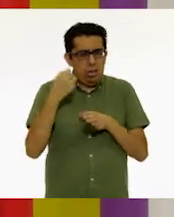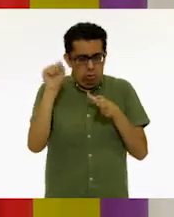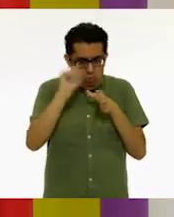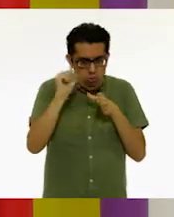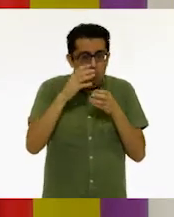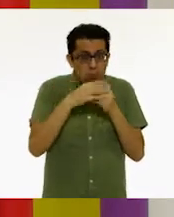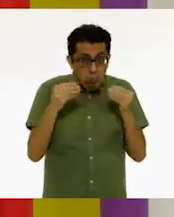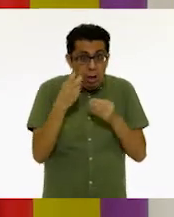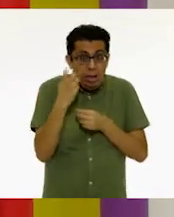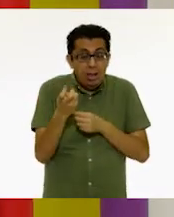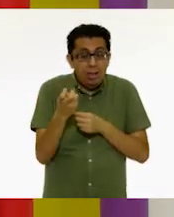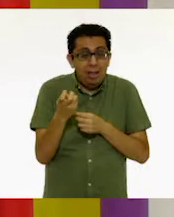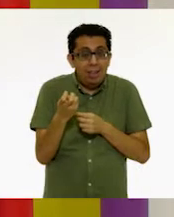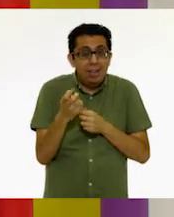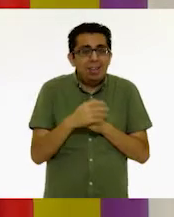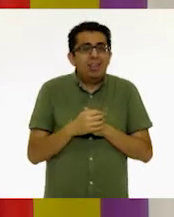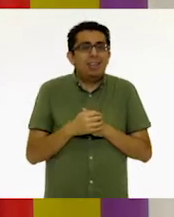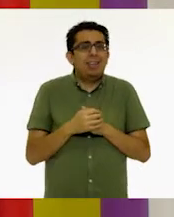así.